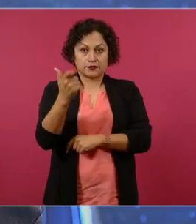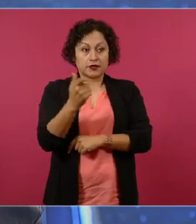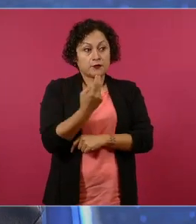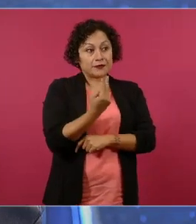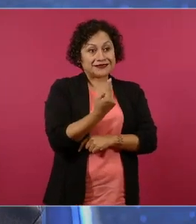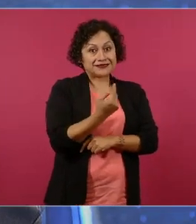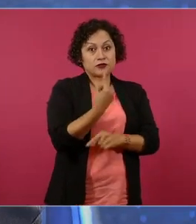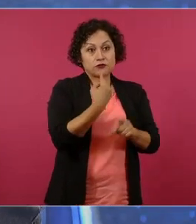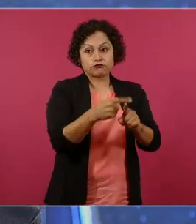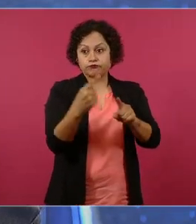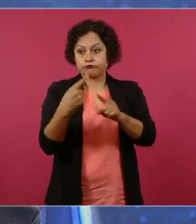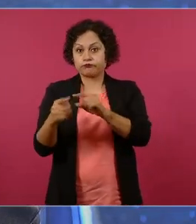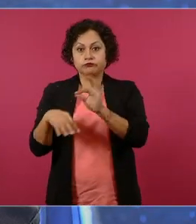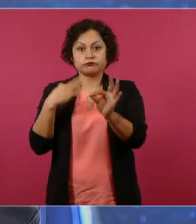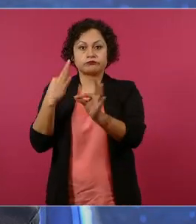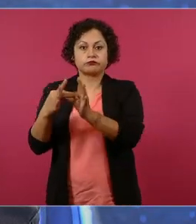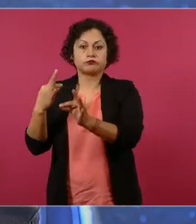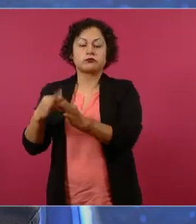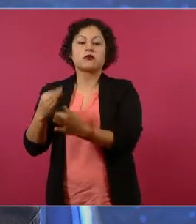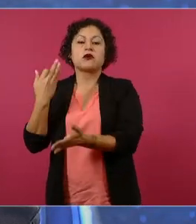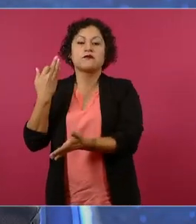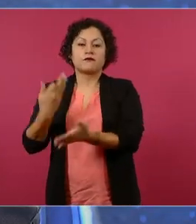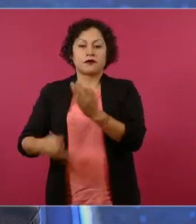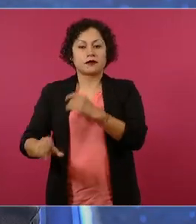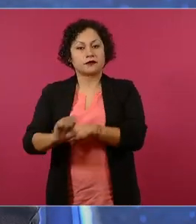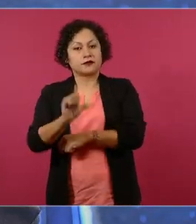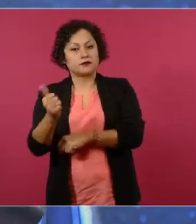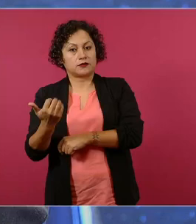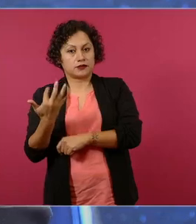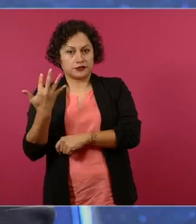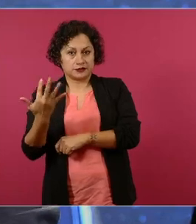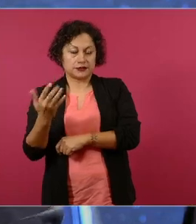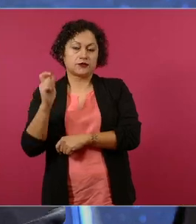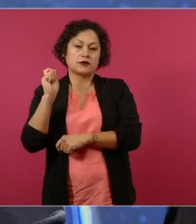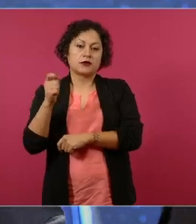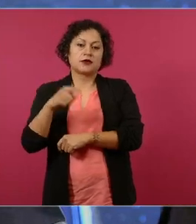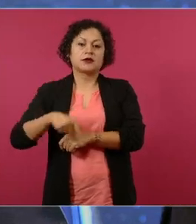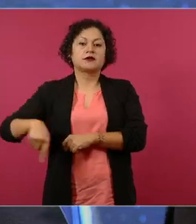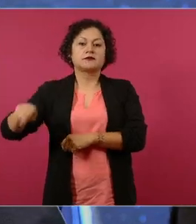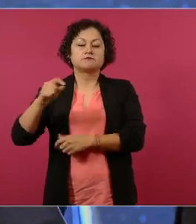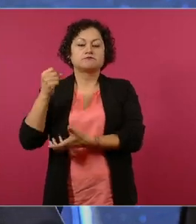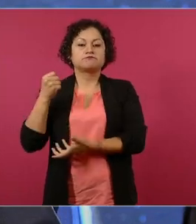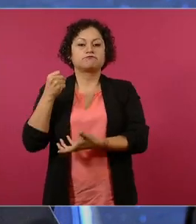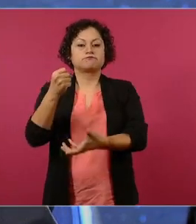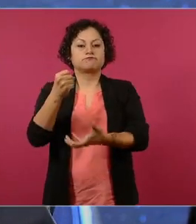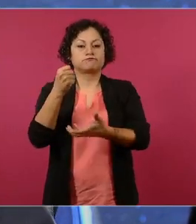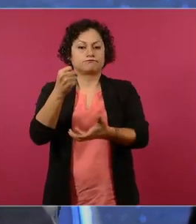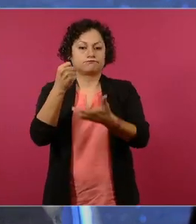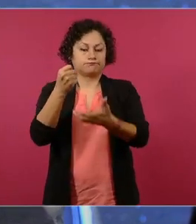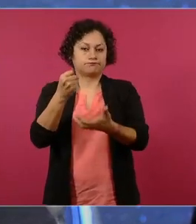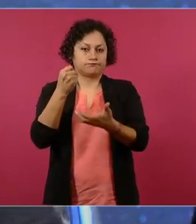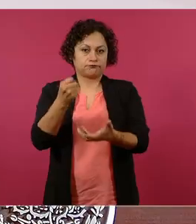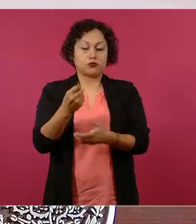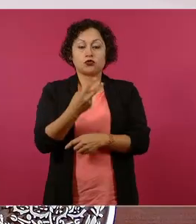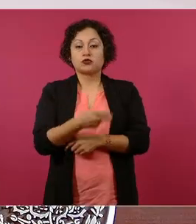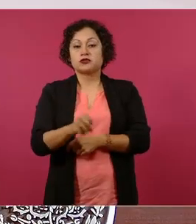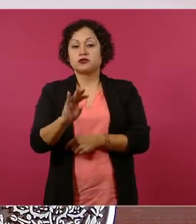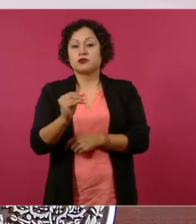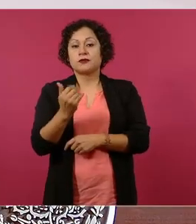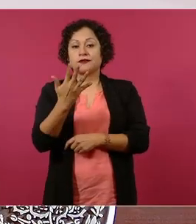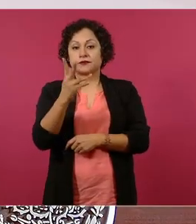cinco por terminar con una inversión de 44,800 millones de pesos 295 km